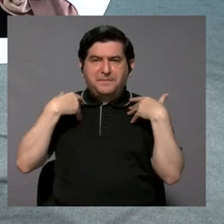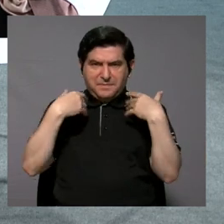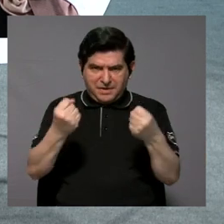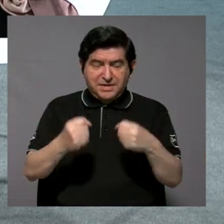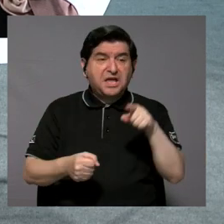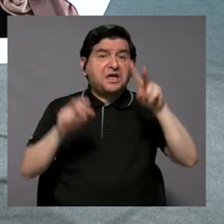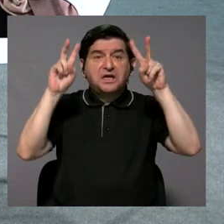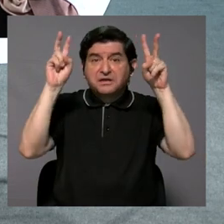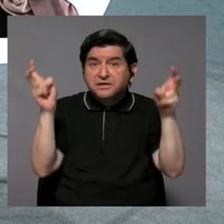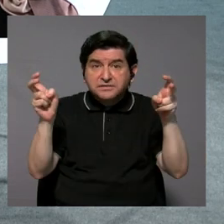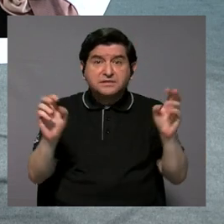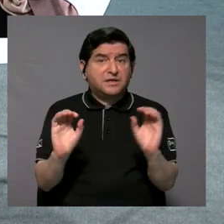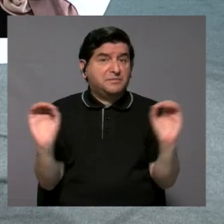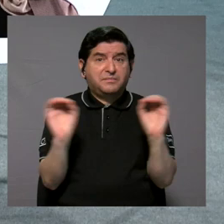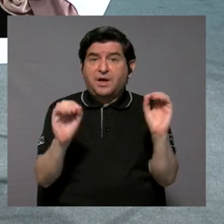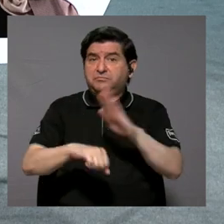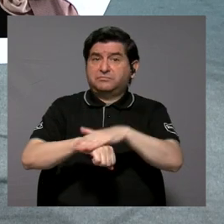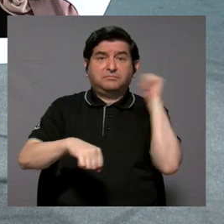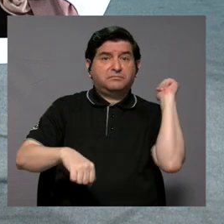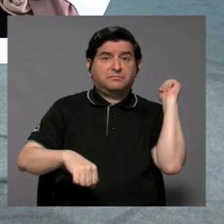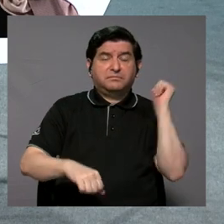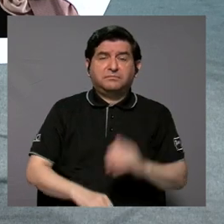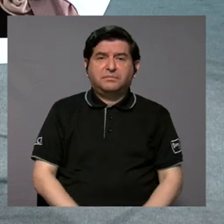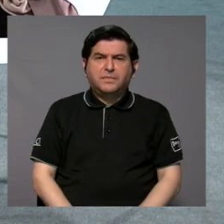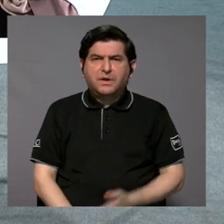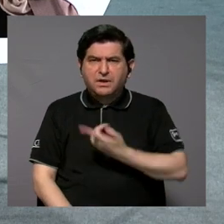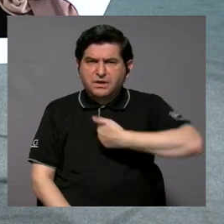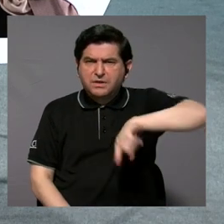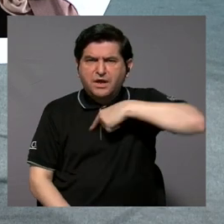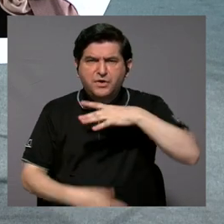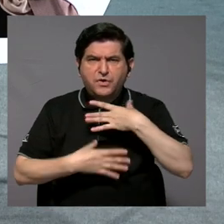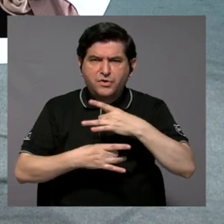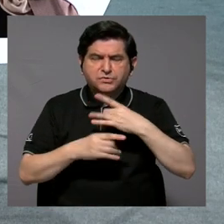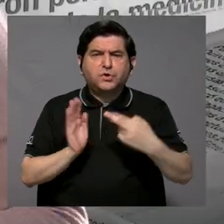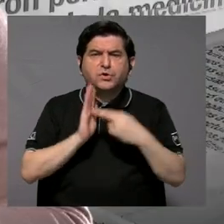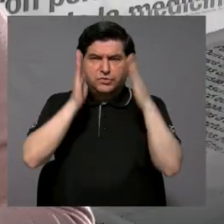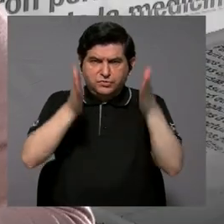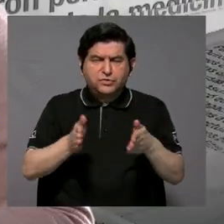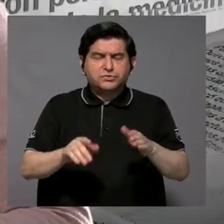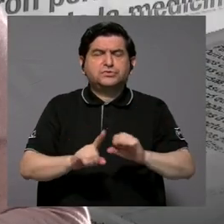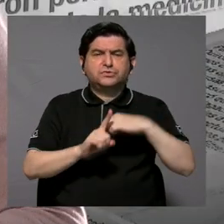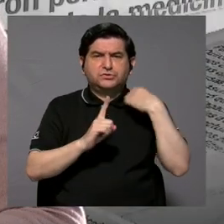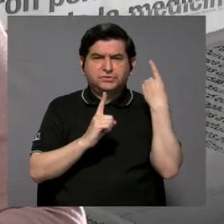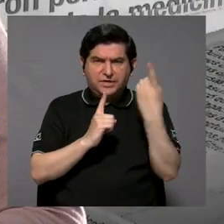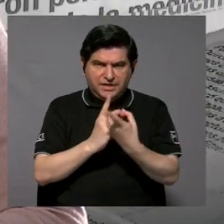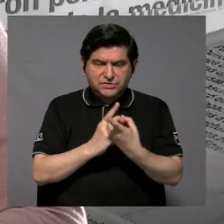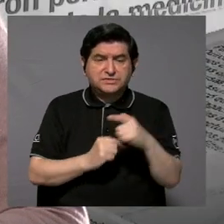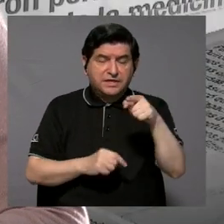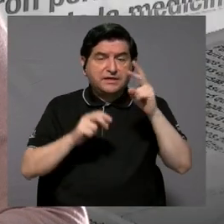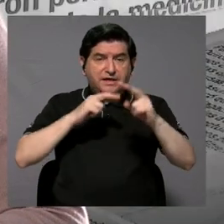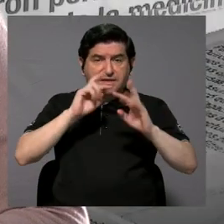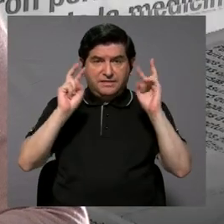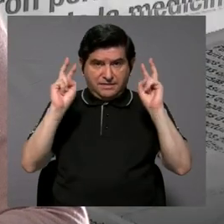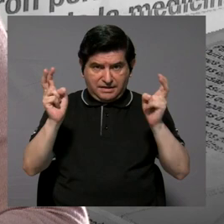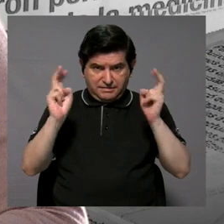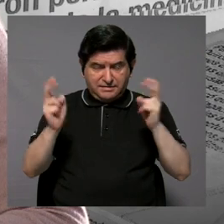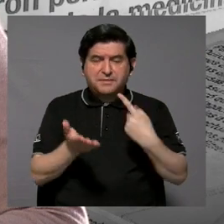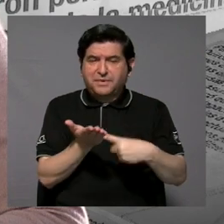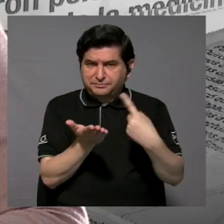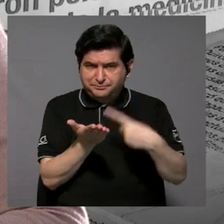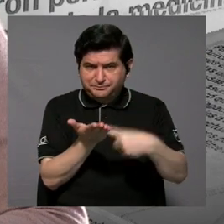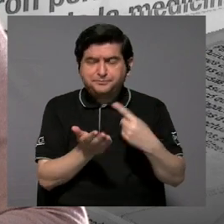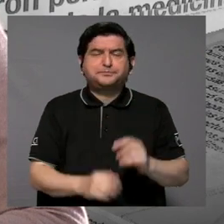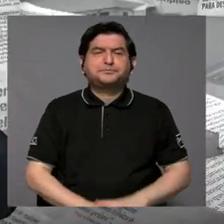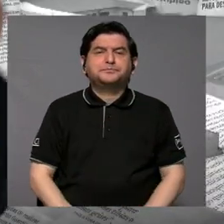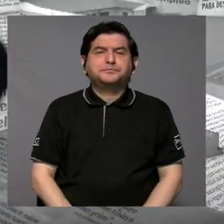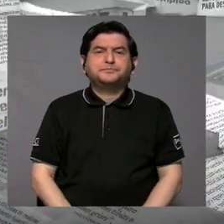Salud para este tema específico no ha sido llamado. Y nos interesaría mucho que haya representación de la sociedad civil en este tipo de mesas de trabajo.